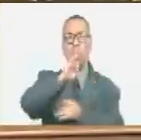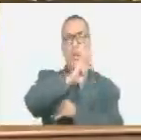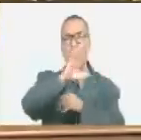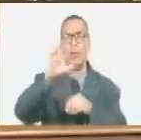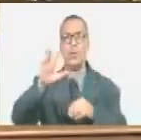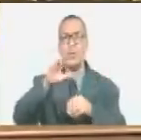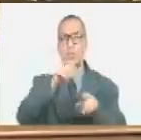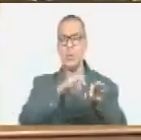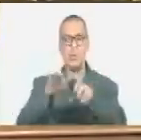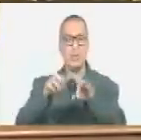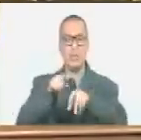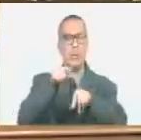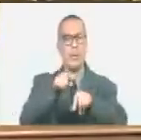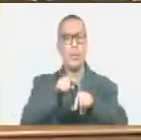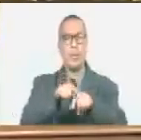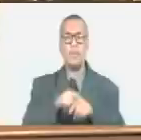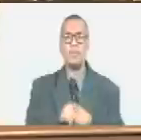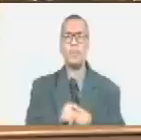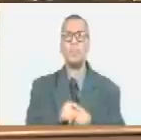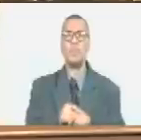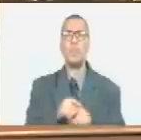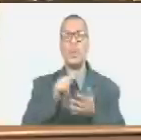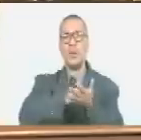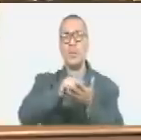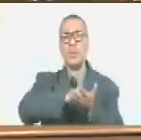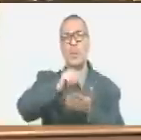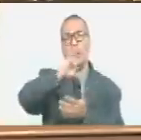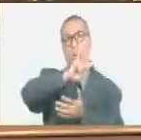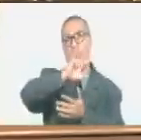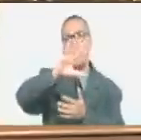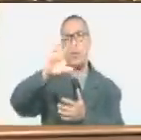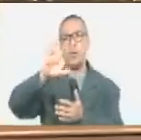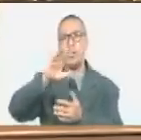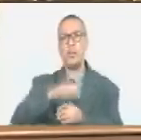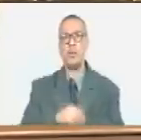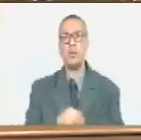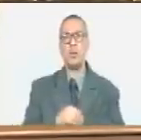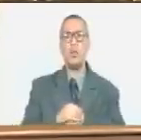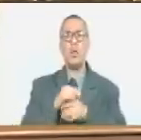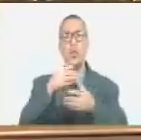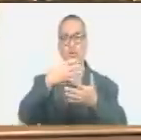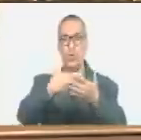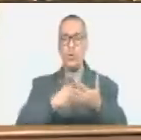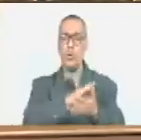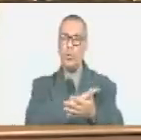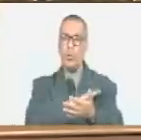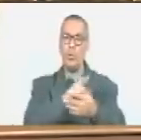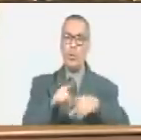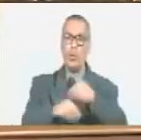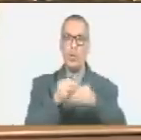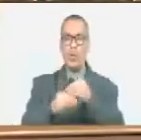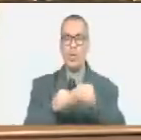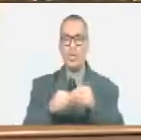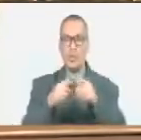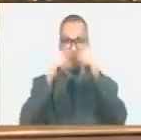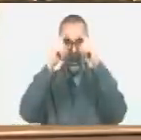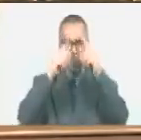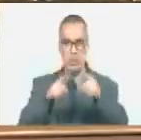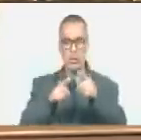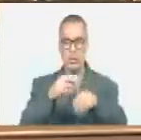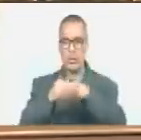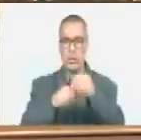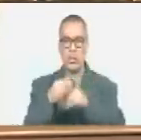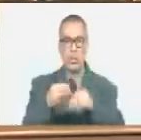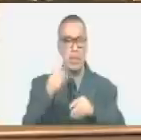45, quedando redactado de la siguiente manera. Artículo 45. Los bienes sobre los cuales se adopten las medidas